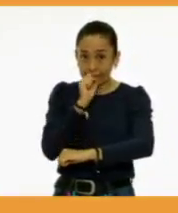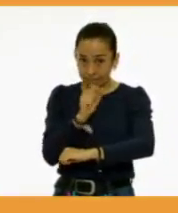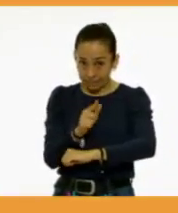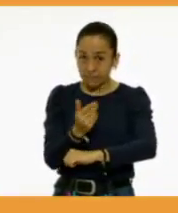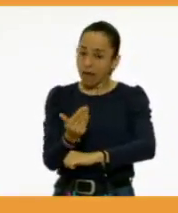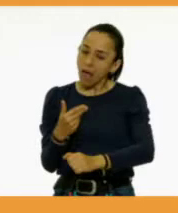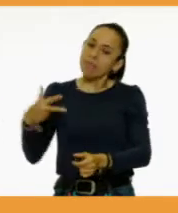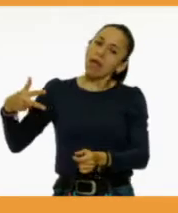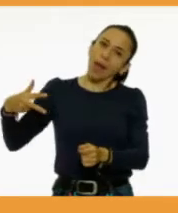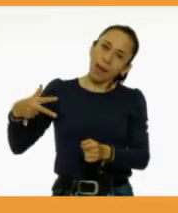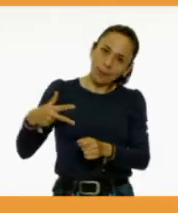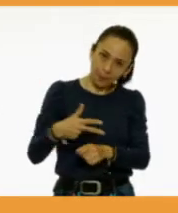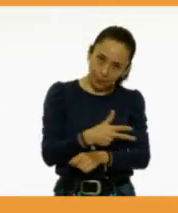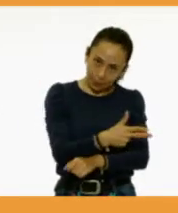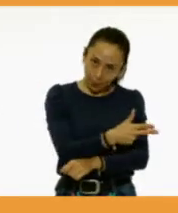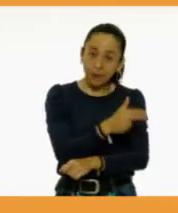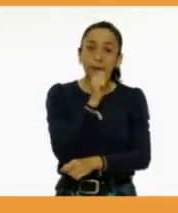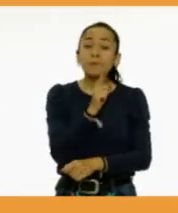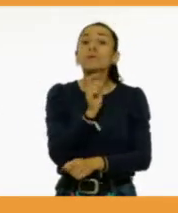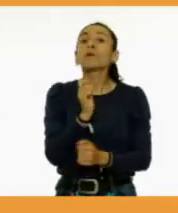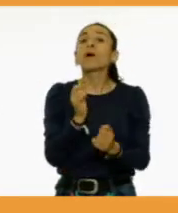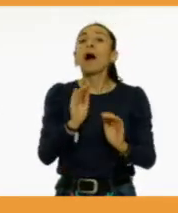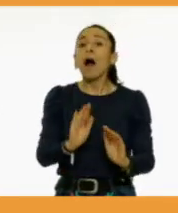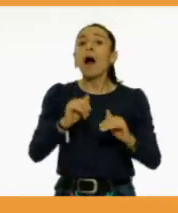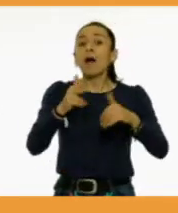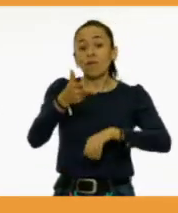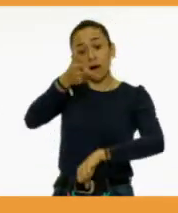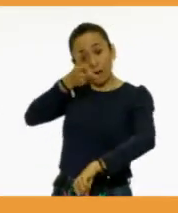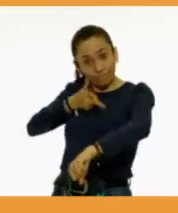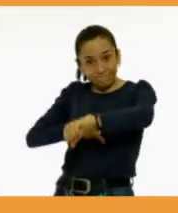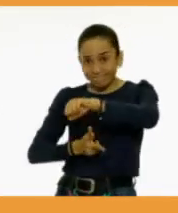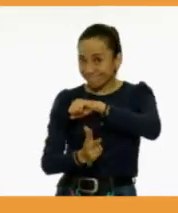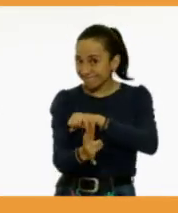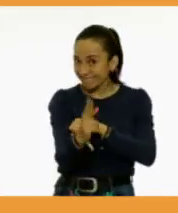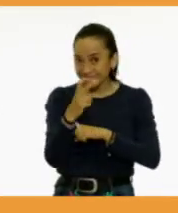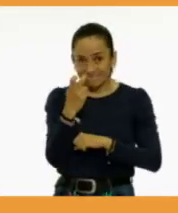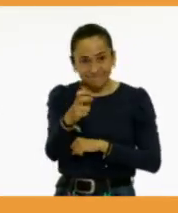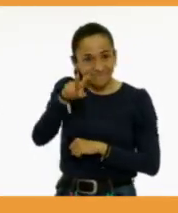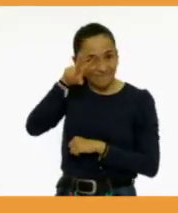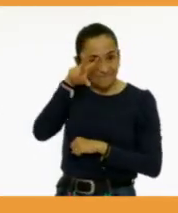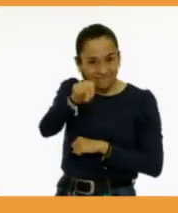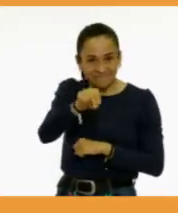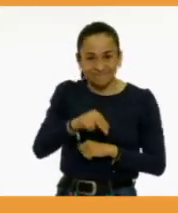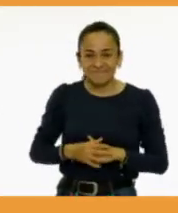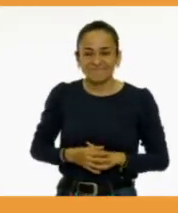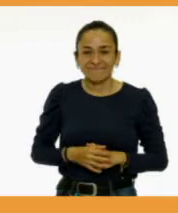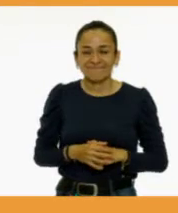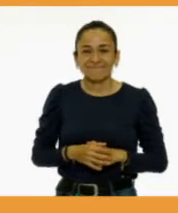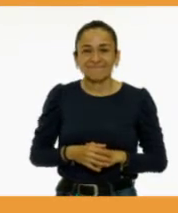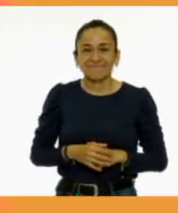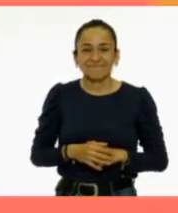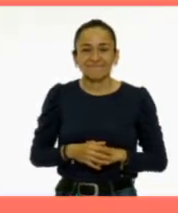marcaste. Asegúrate de cortar por fuera de la playera. No introduzcas las tijeras en ella.